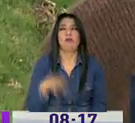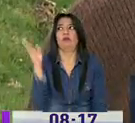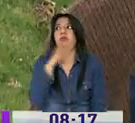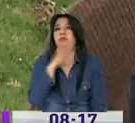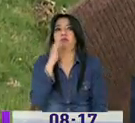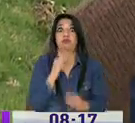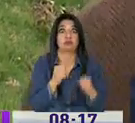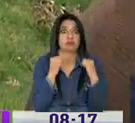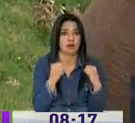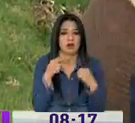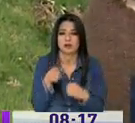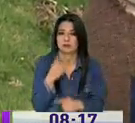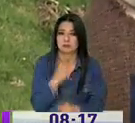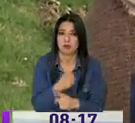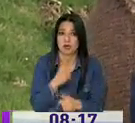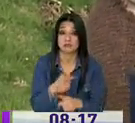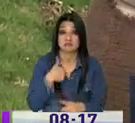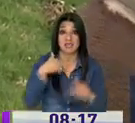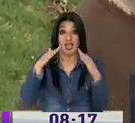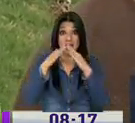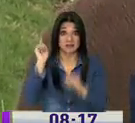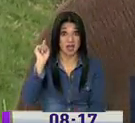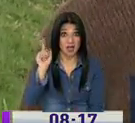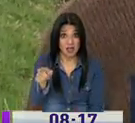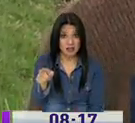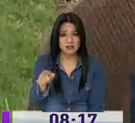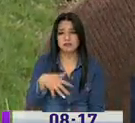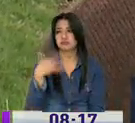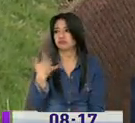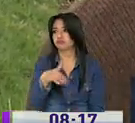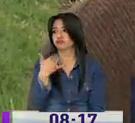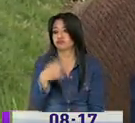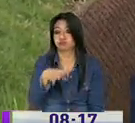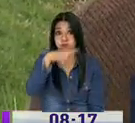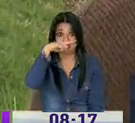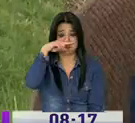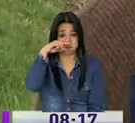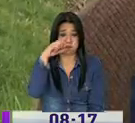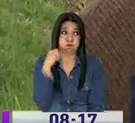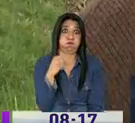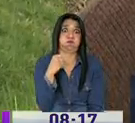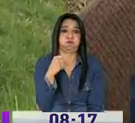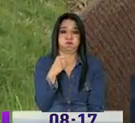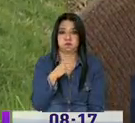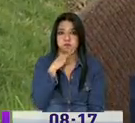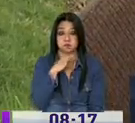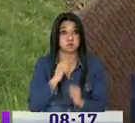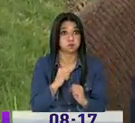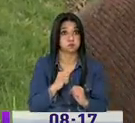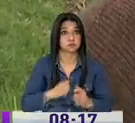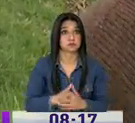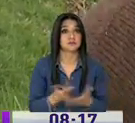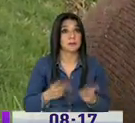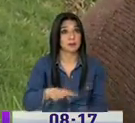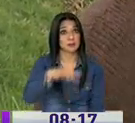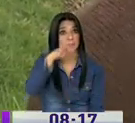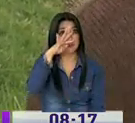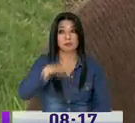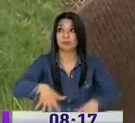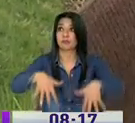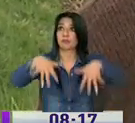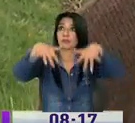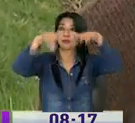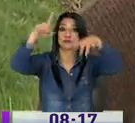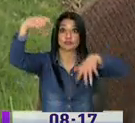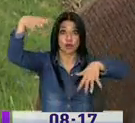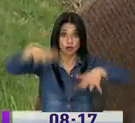afectación para nosotros yo vivo al fondo tras ella es más cruel la contaminación porque estaba la interperie y queremos